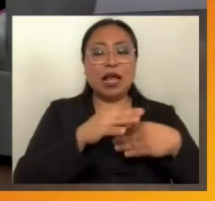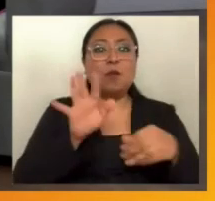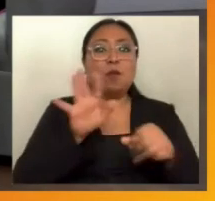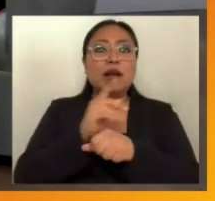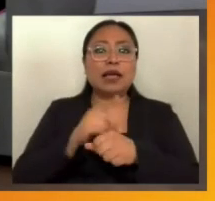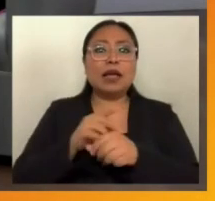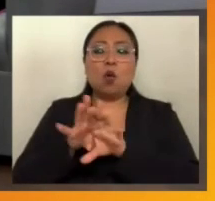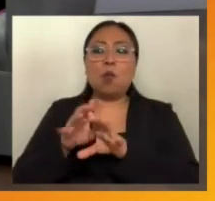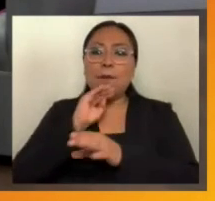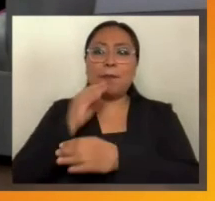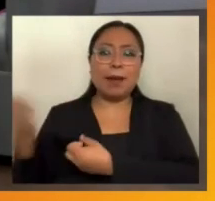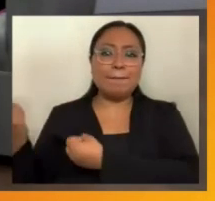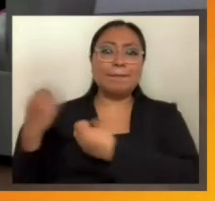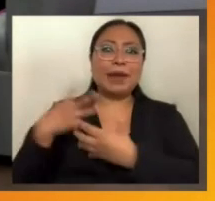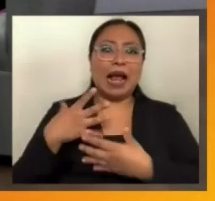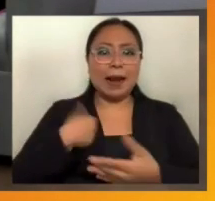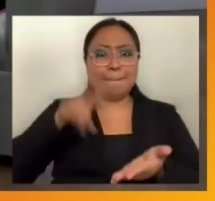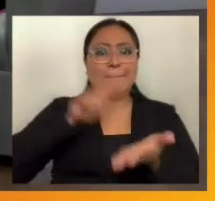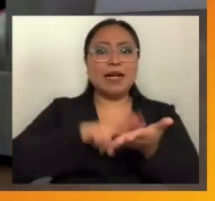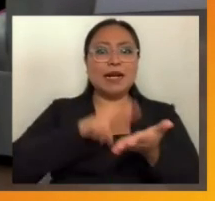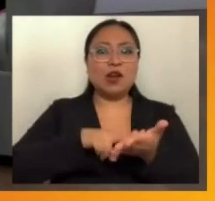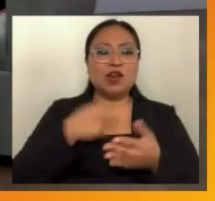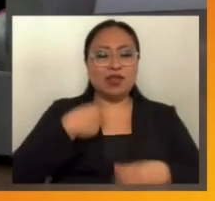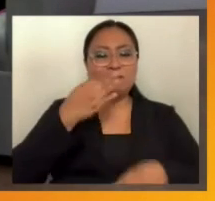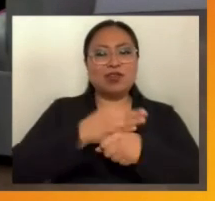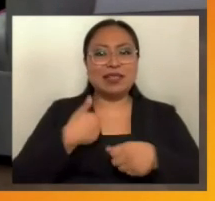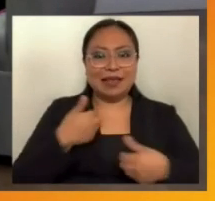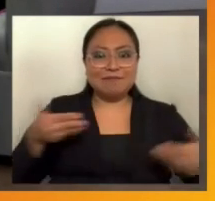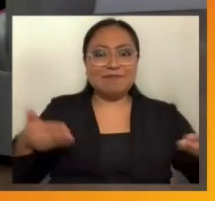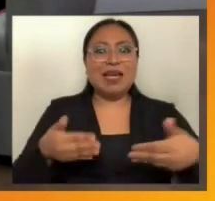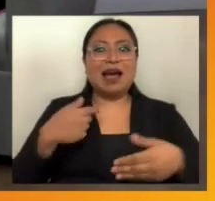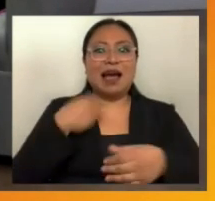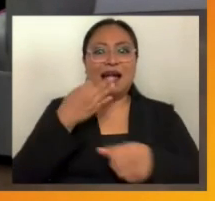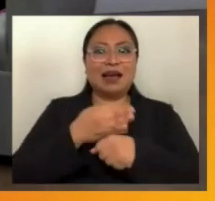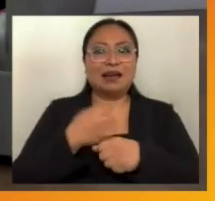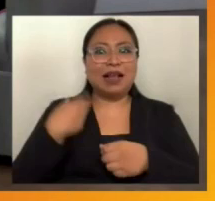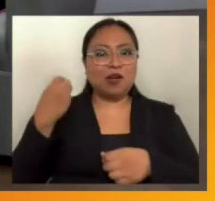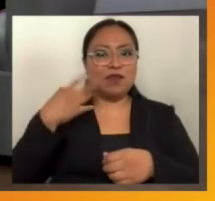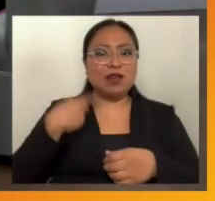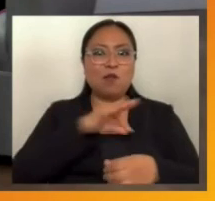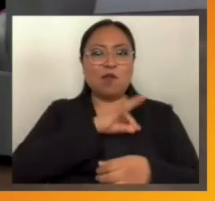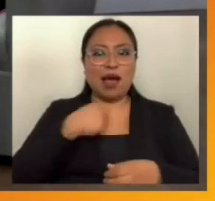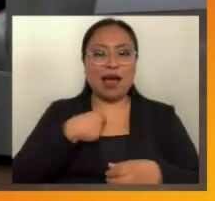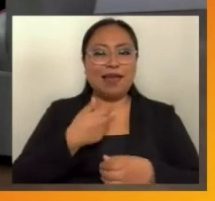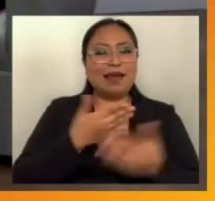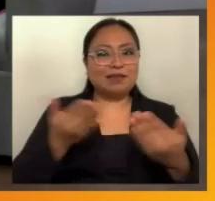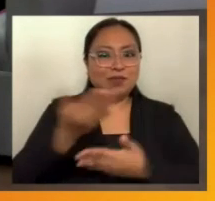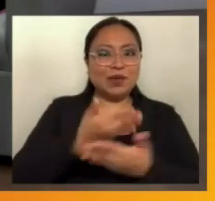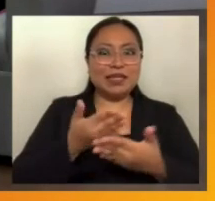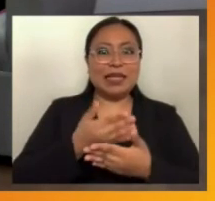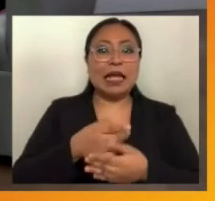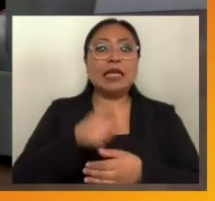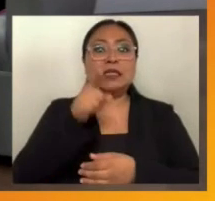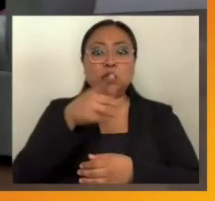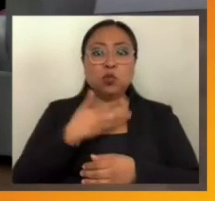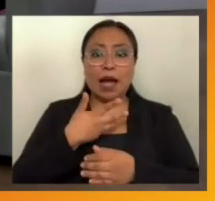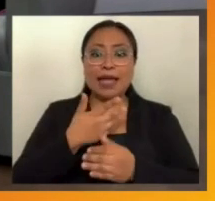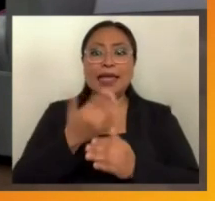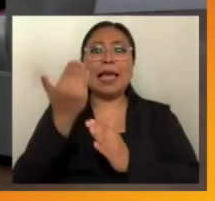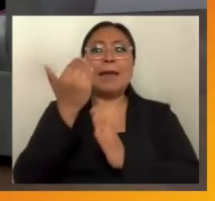más. Y pues invitarlos a que si son menores de 40